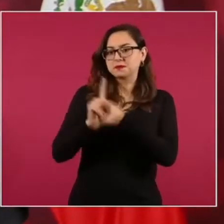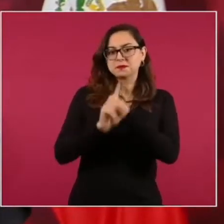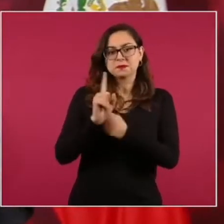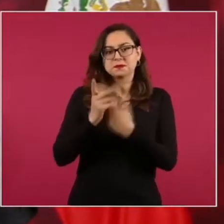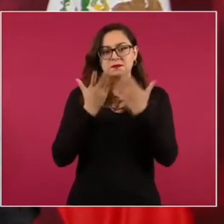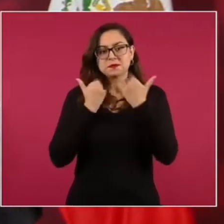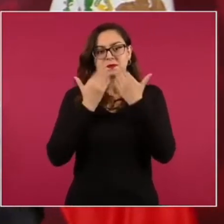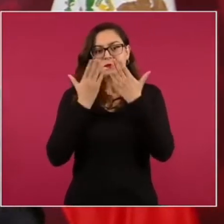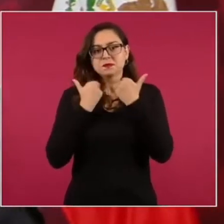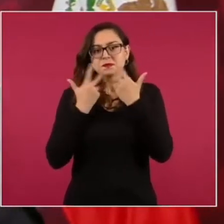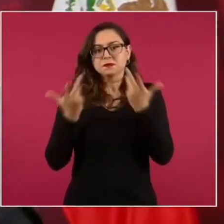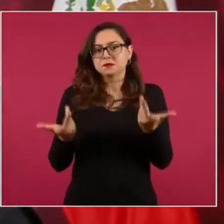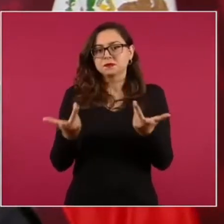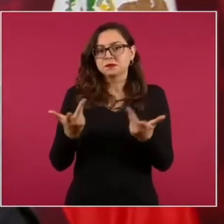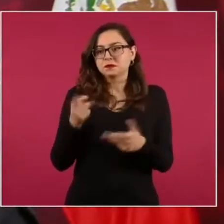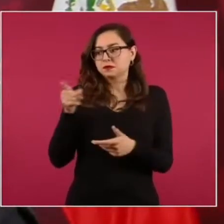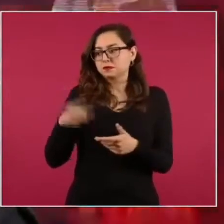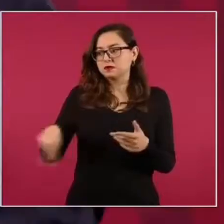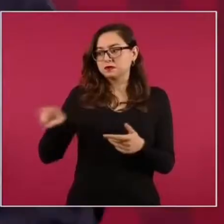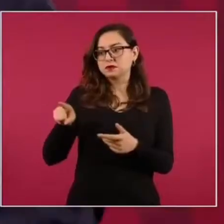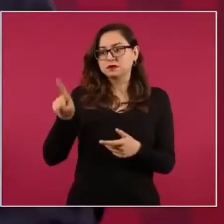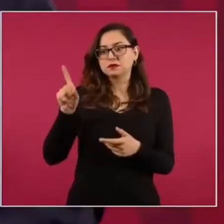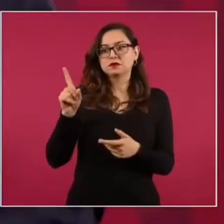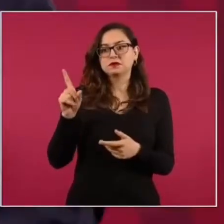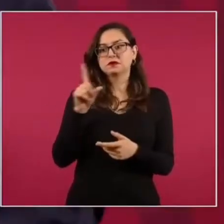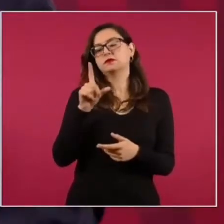no es un hecho.